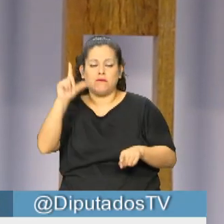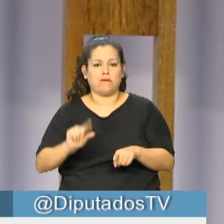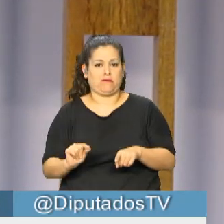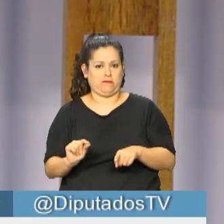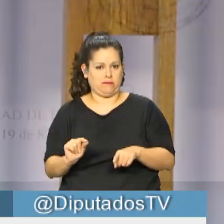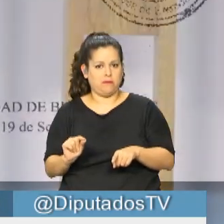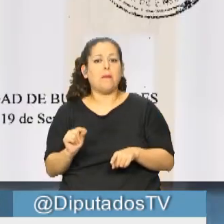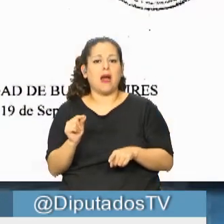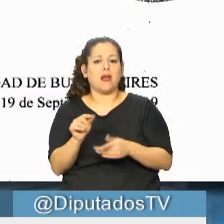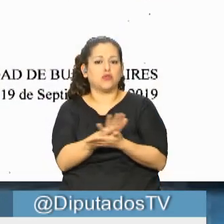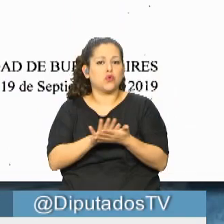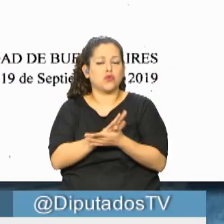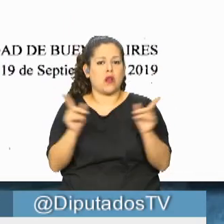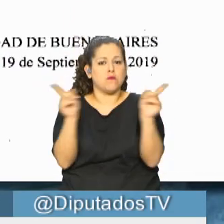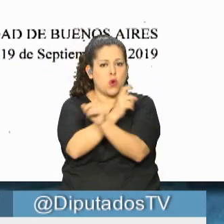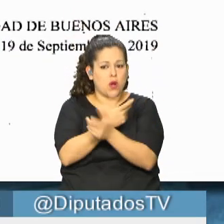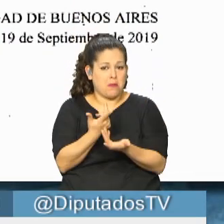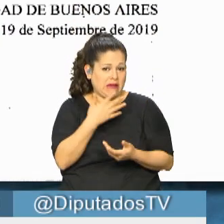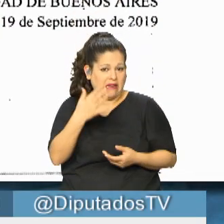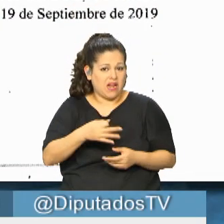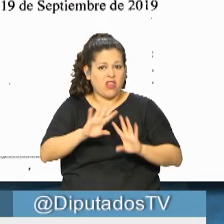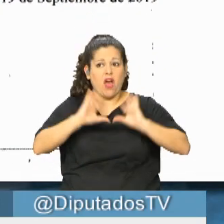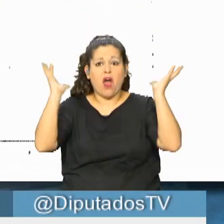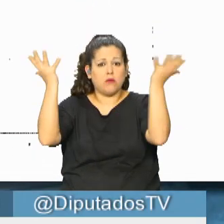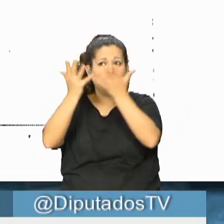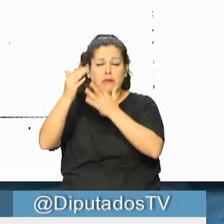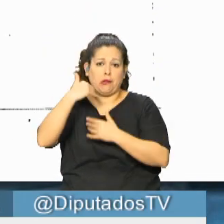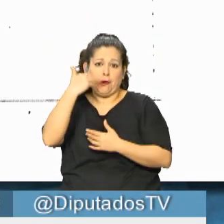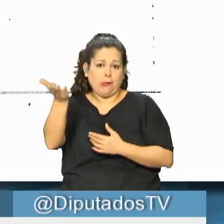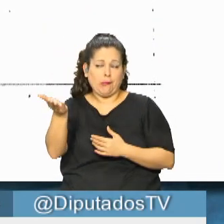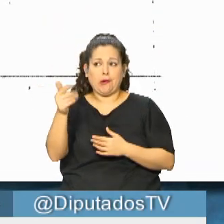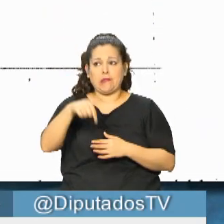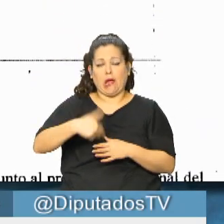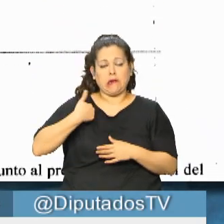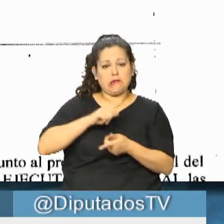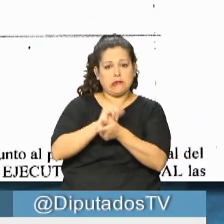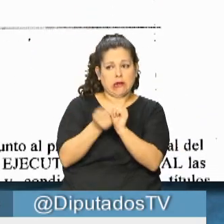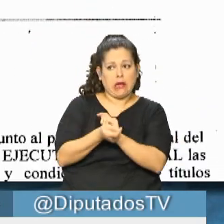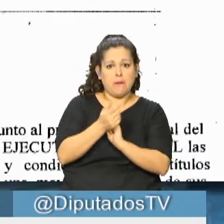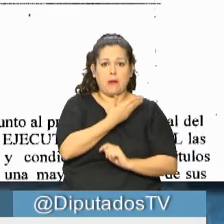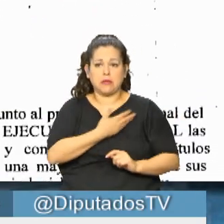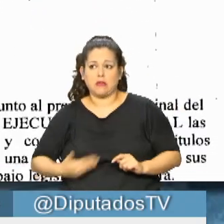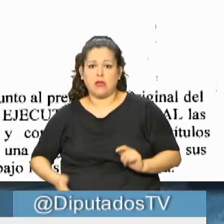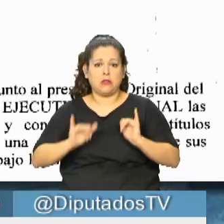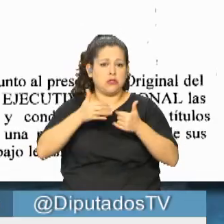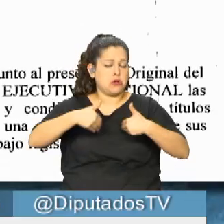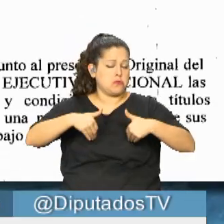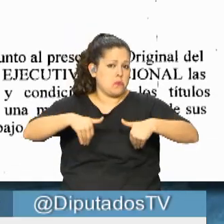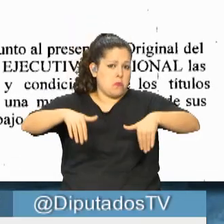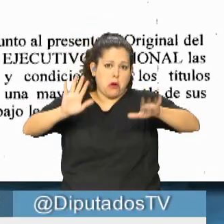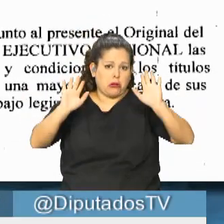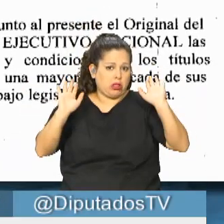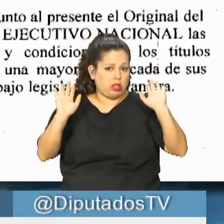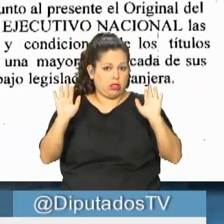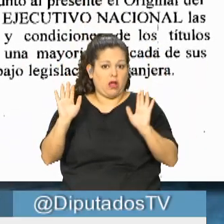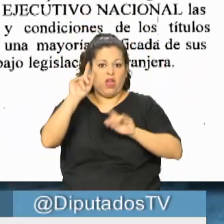problemas que al mundo no le importa si el país va a cambiar de conducción política o no, ¿no? Y quienes nos